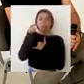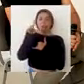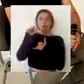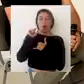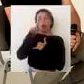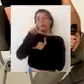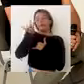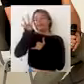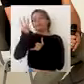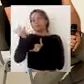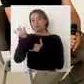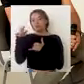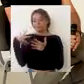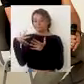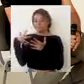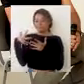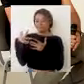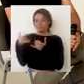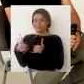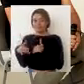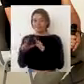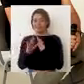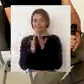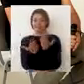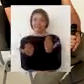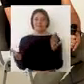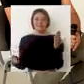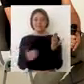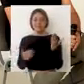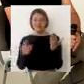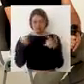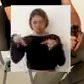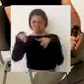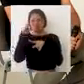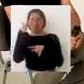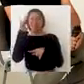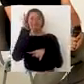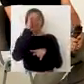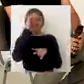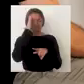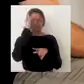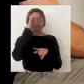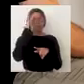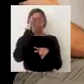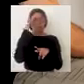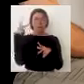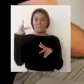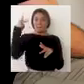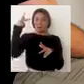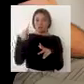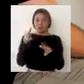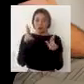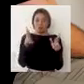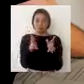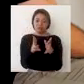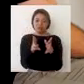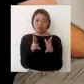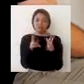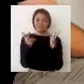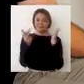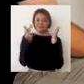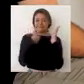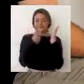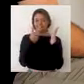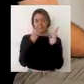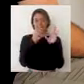aparecer las historietas, como nosotros las conocemos, que son unos pequeños relatos dibujados que tienen unos personajes dentro de